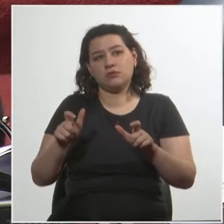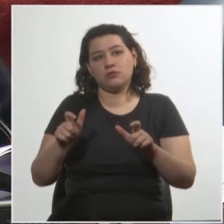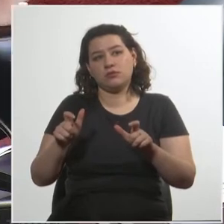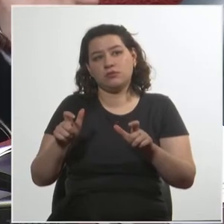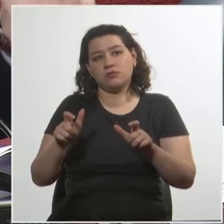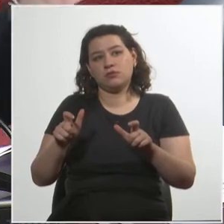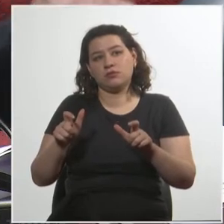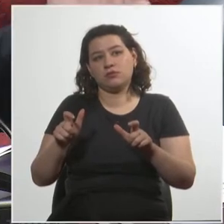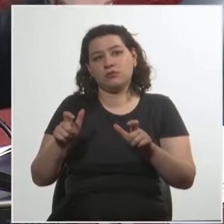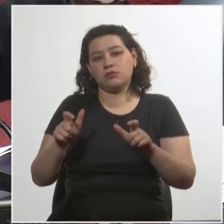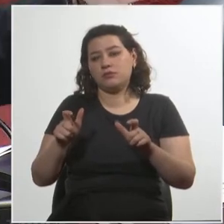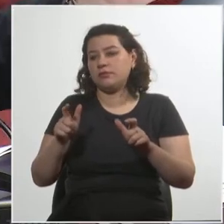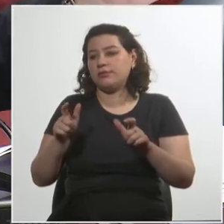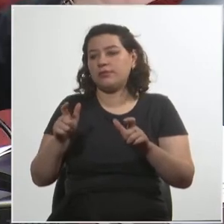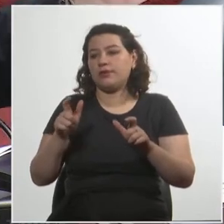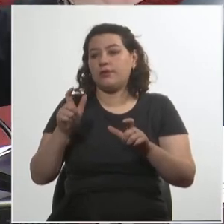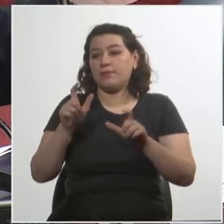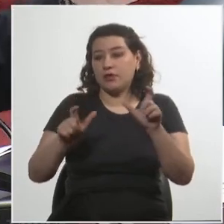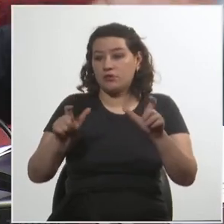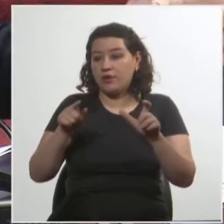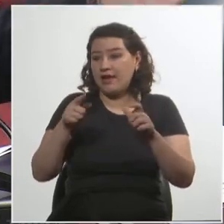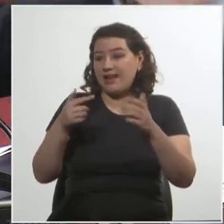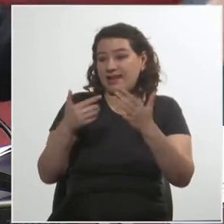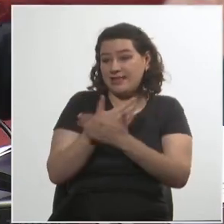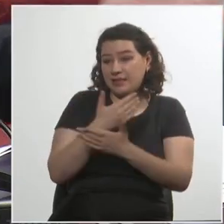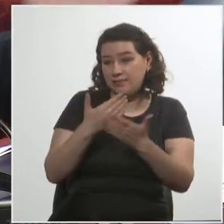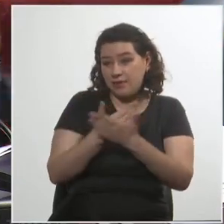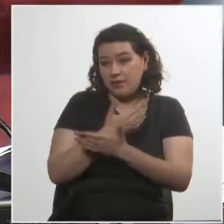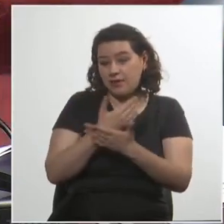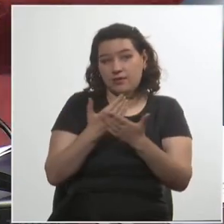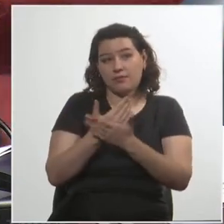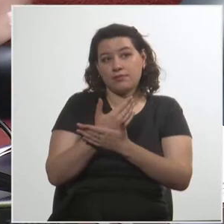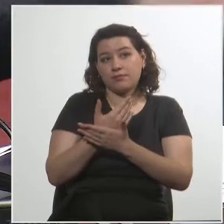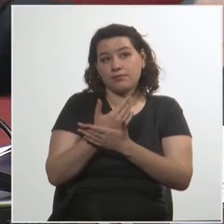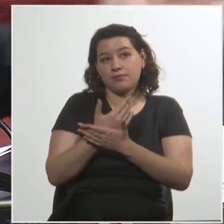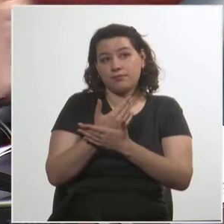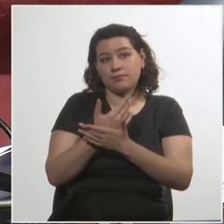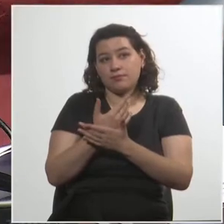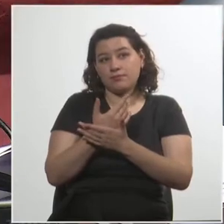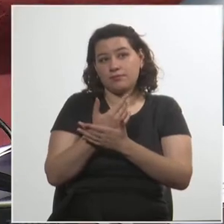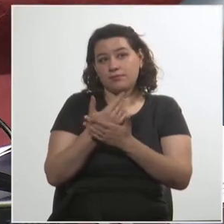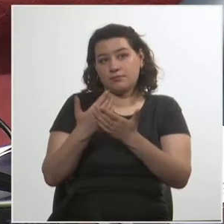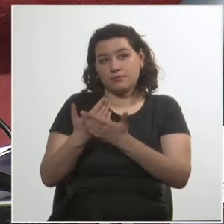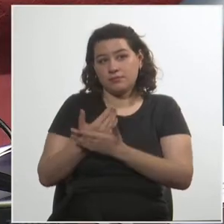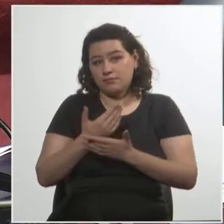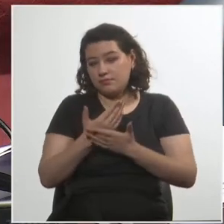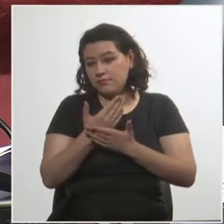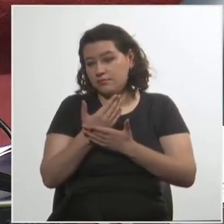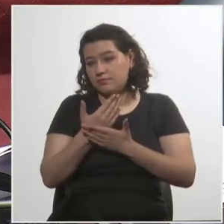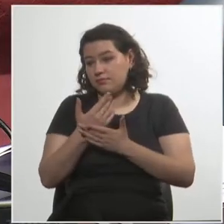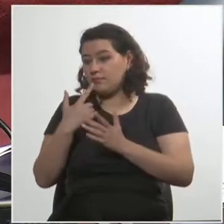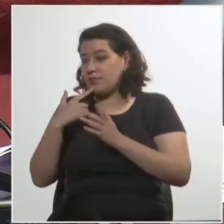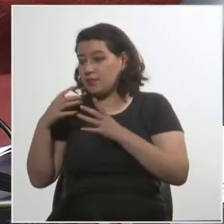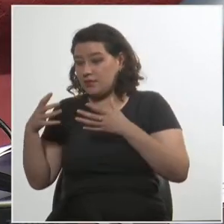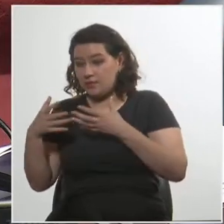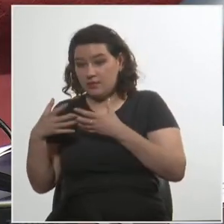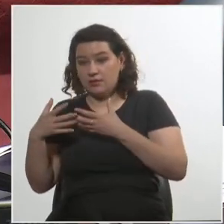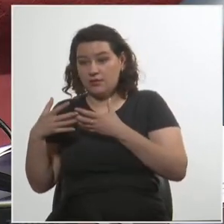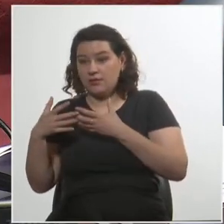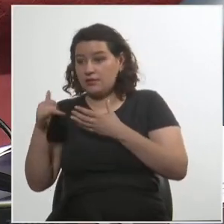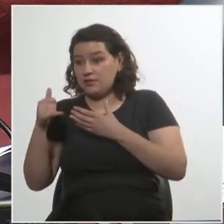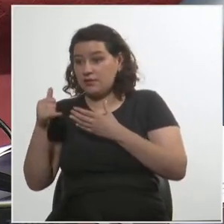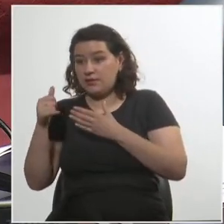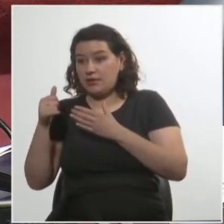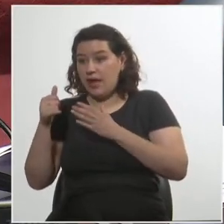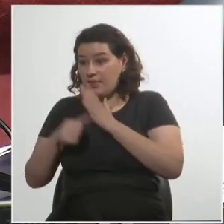en lesión a la integridad física o la vida de otras personas que no recibieron ninguna reparación es decir